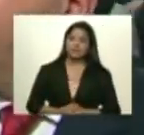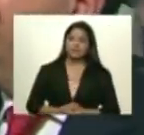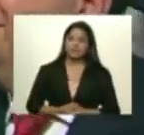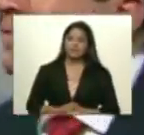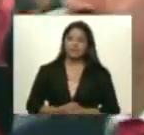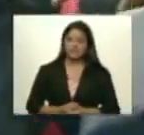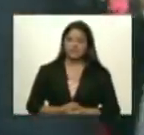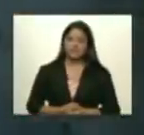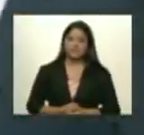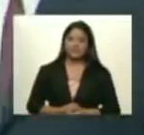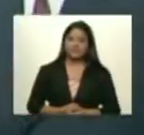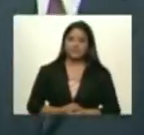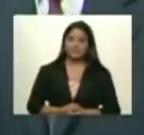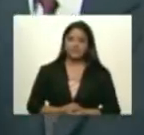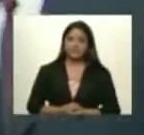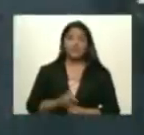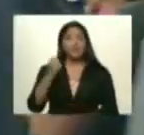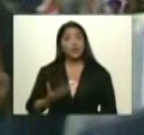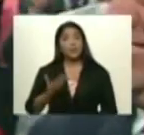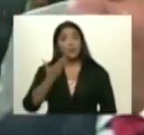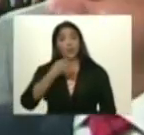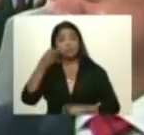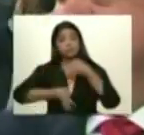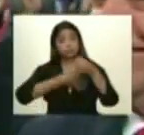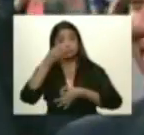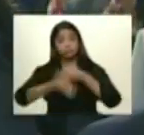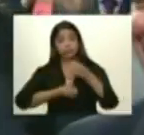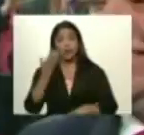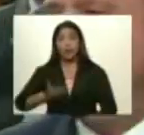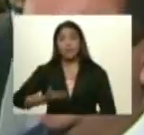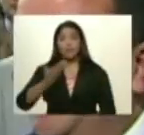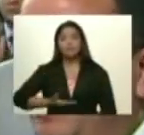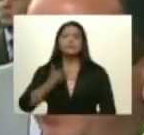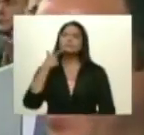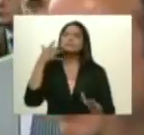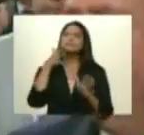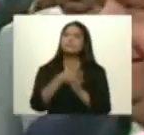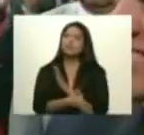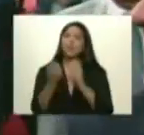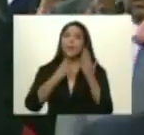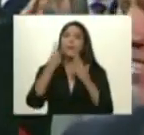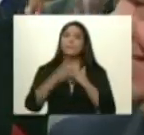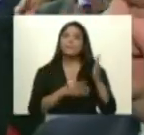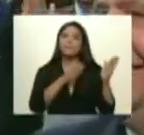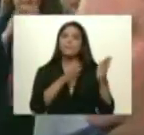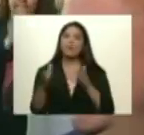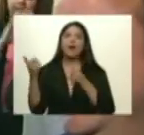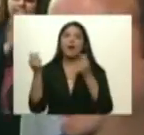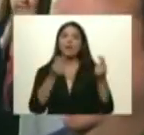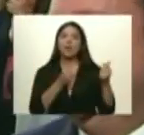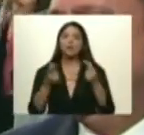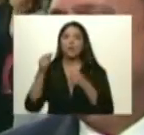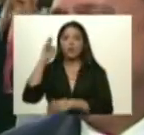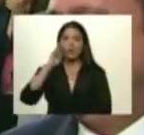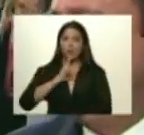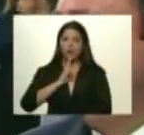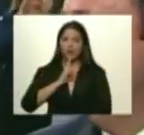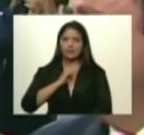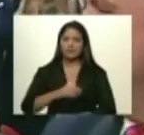realizará importantes anuncios relacionados con la agenda económica bolivariana